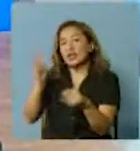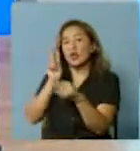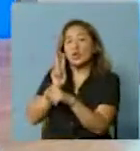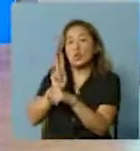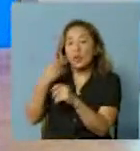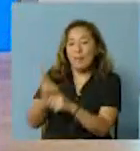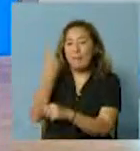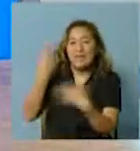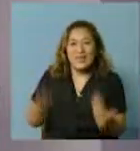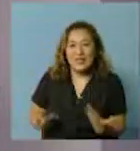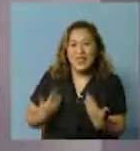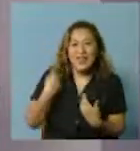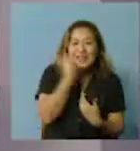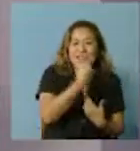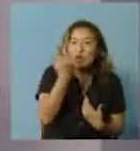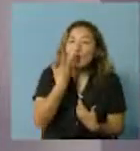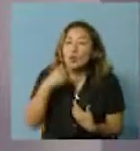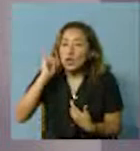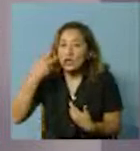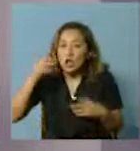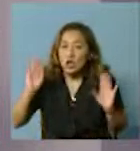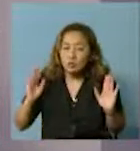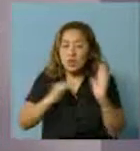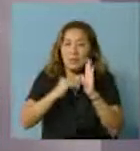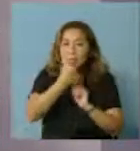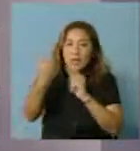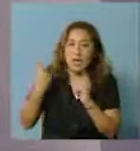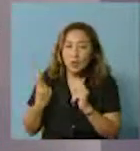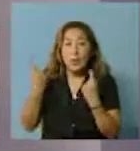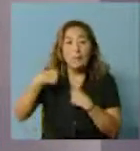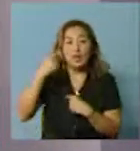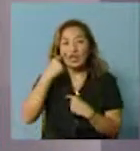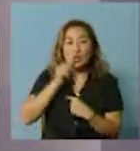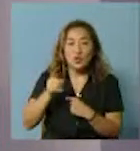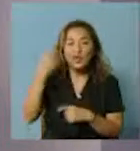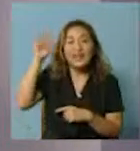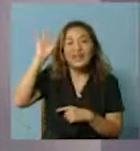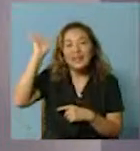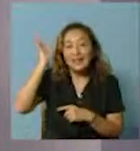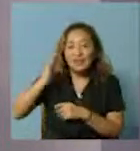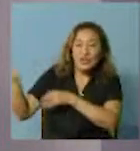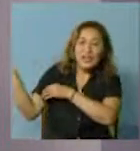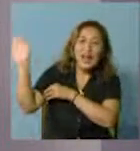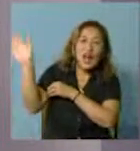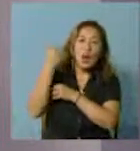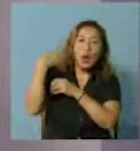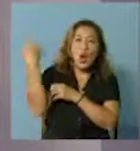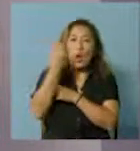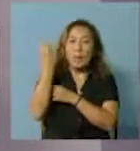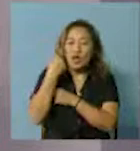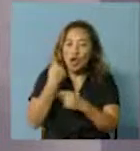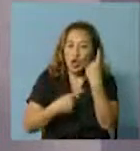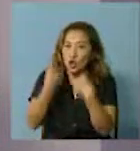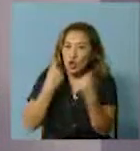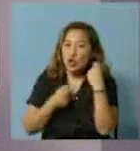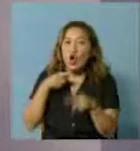vuelvo a decir a cada uno le puede gustar o no en lo personal pero en lo institucional creemos que estamos trayendo los máximos organismos de control y de